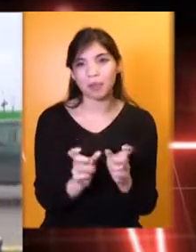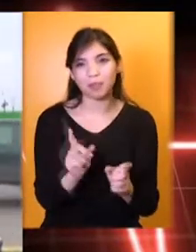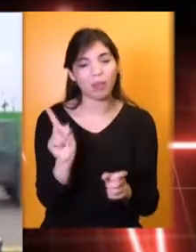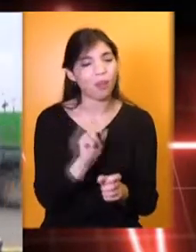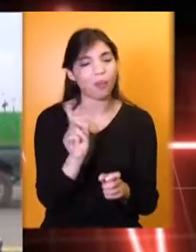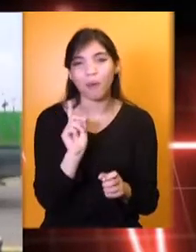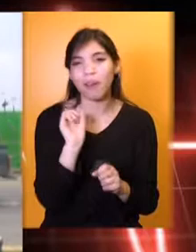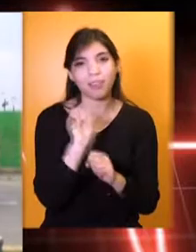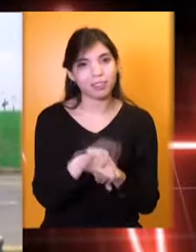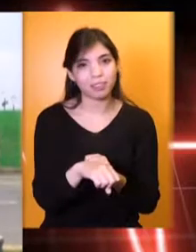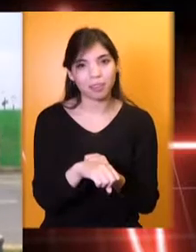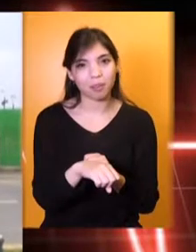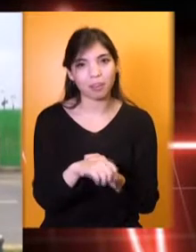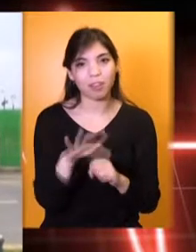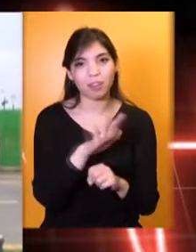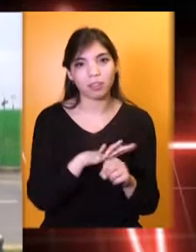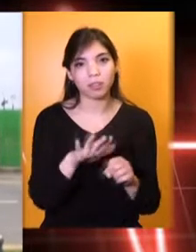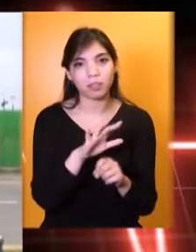Temperaturas son demasiado bajas, son...